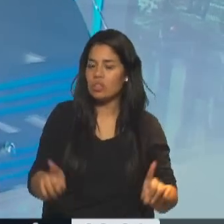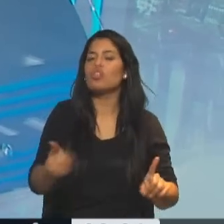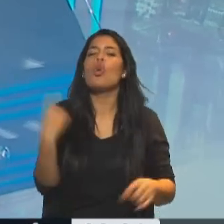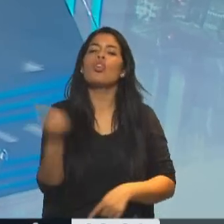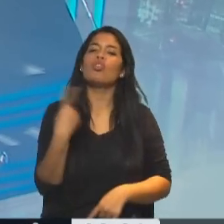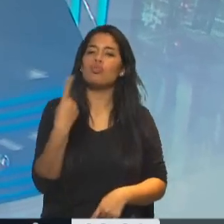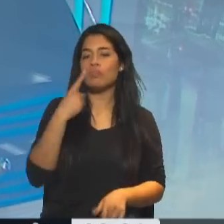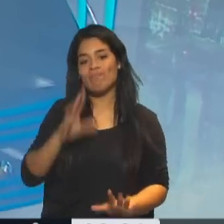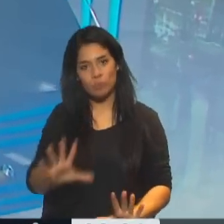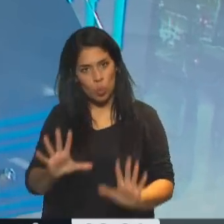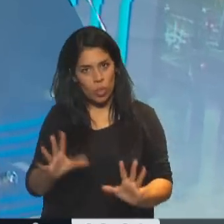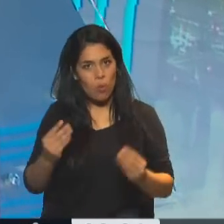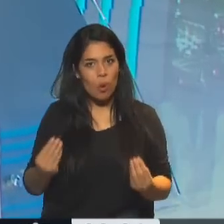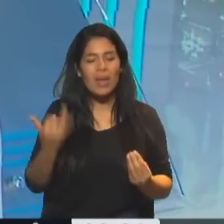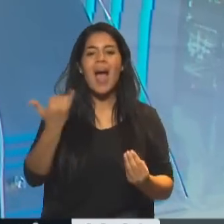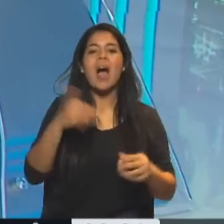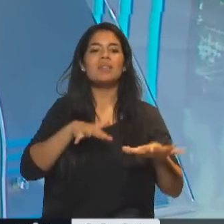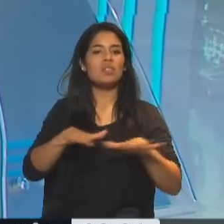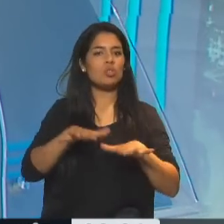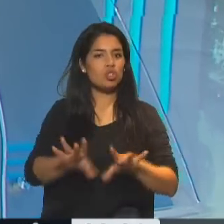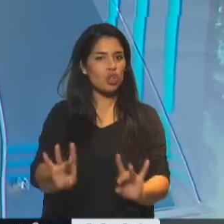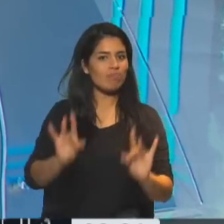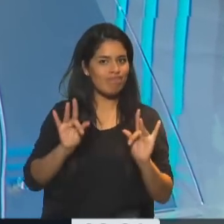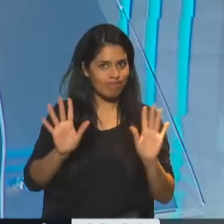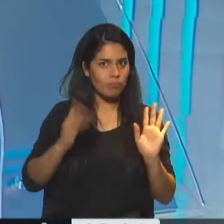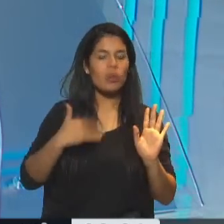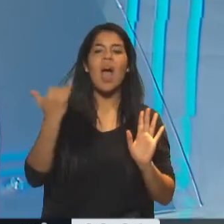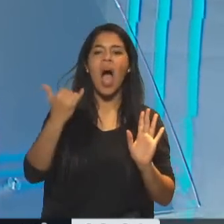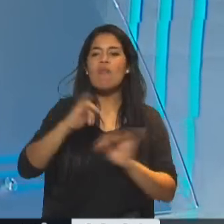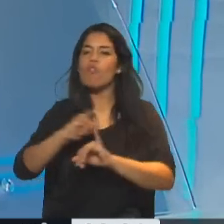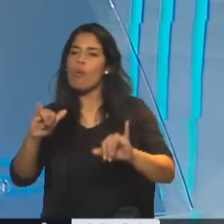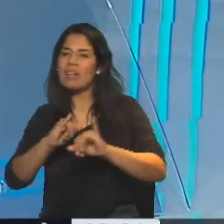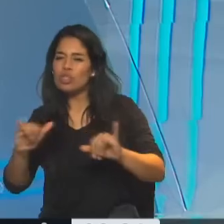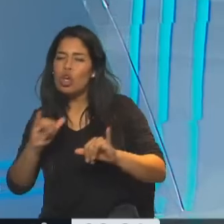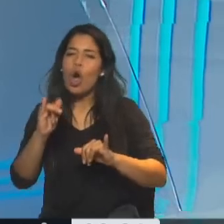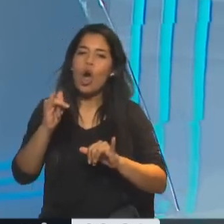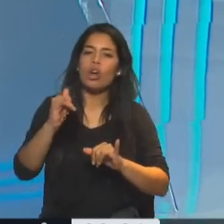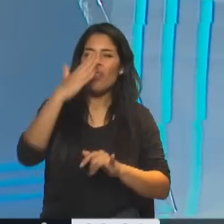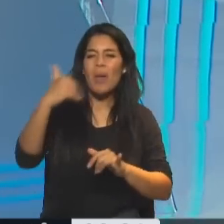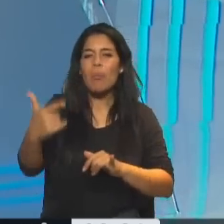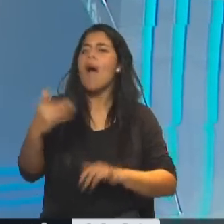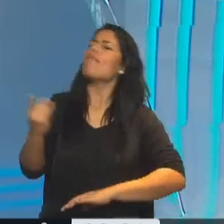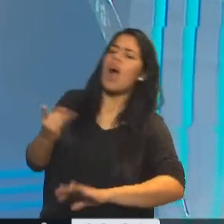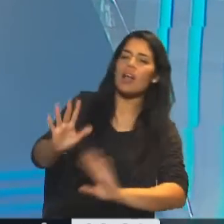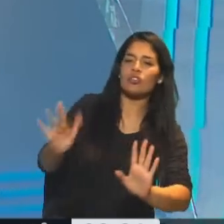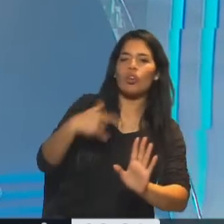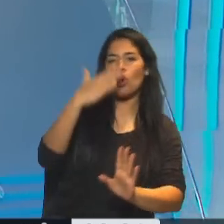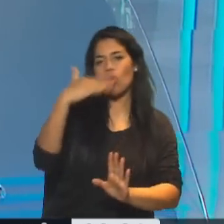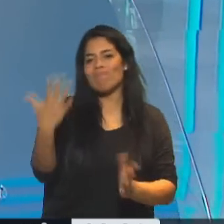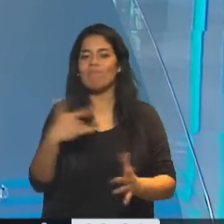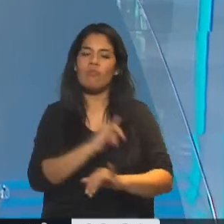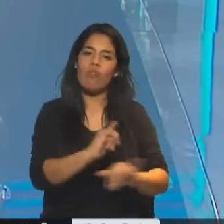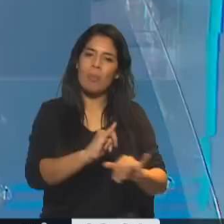muy cautelosa del tratamiento mediático, porque hay constantemente versiones cruzadas, datos que se dicen y automáticamente se desmienten,